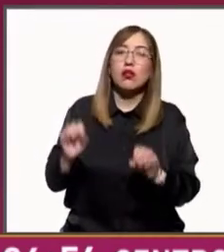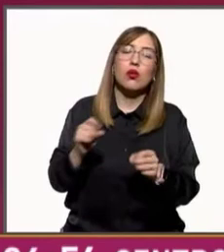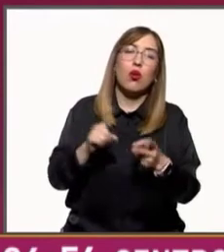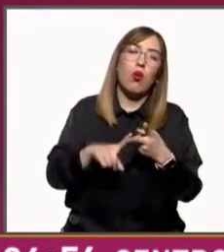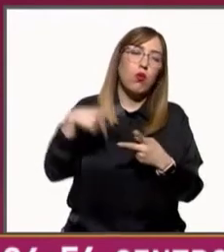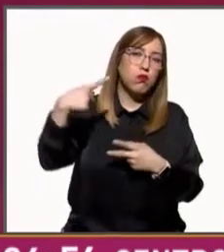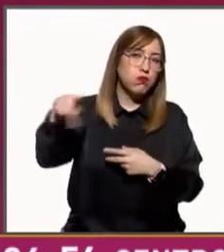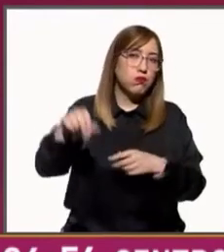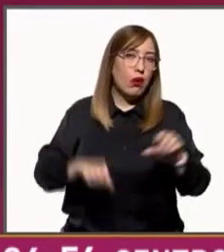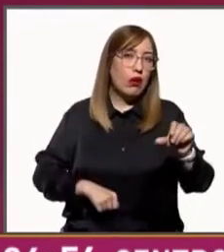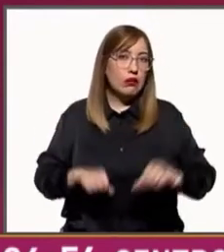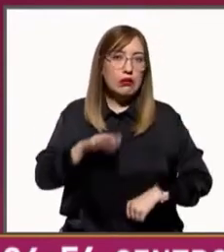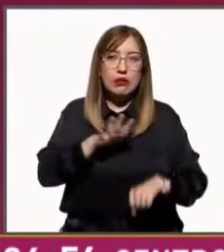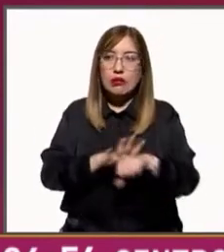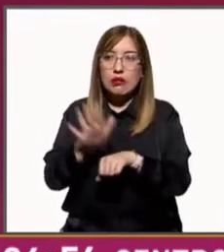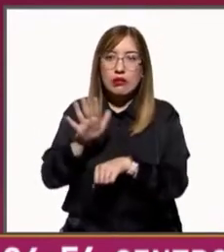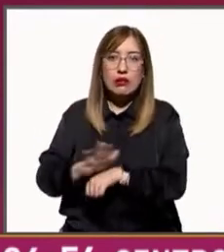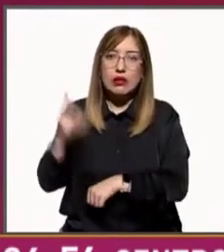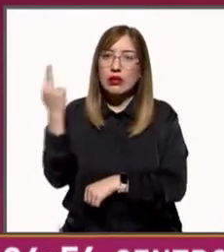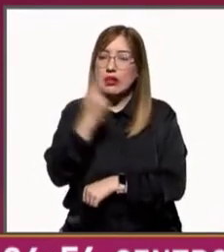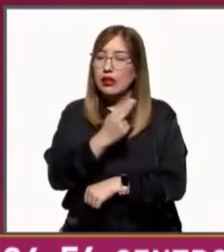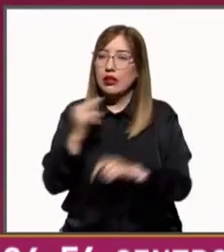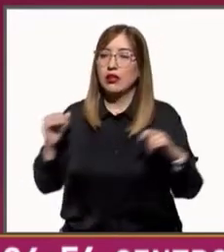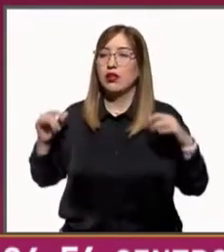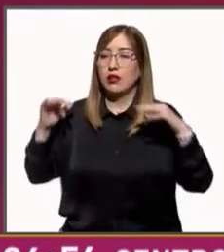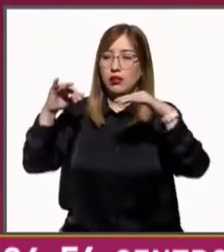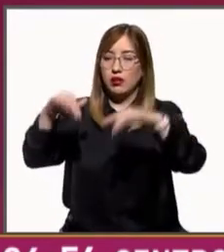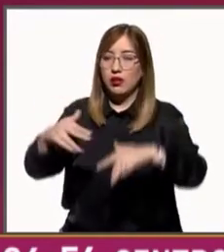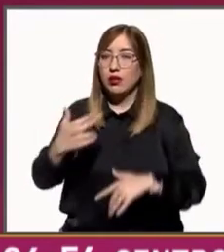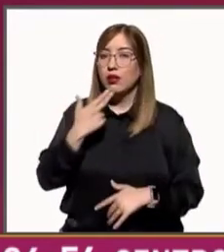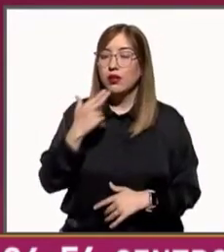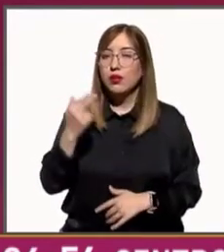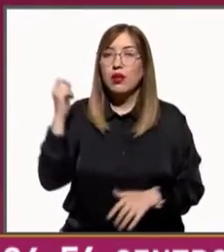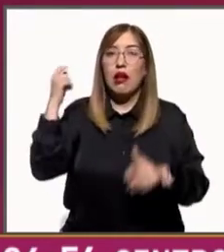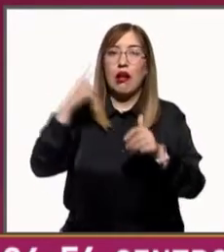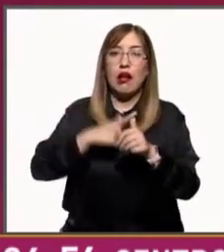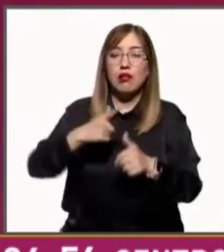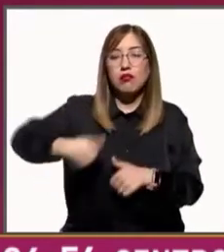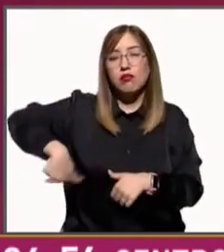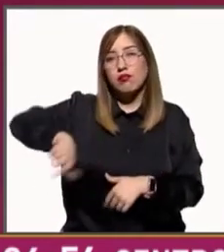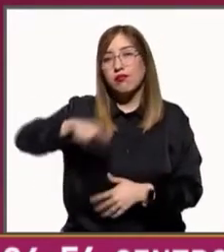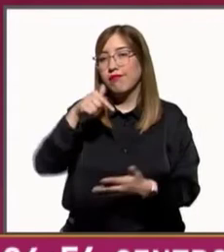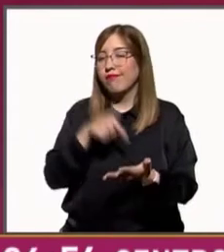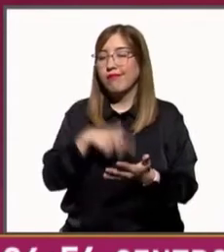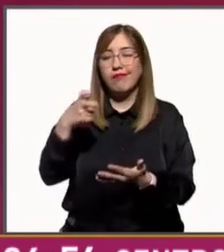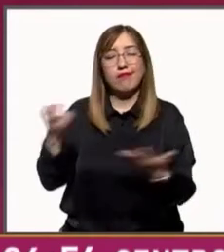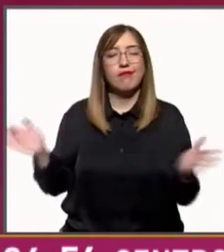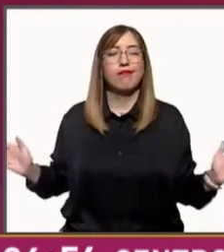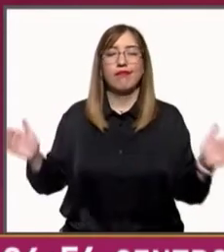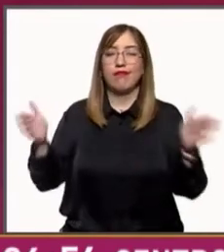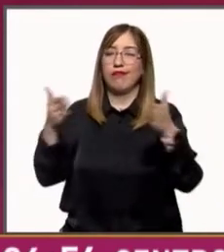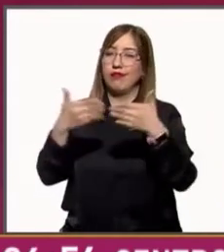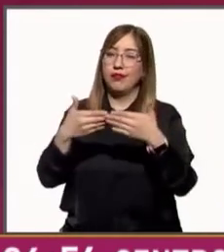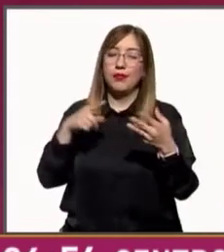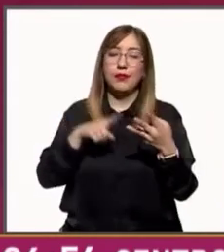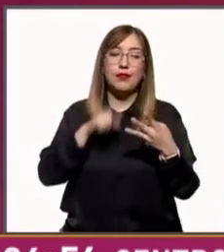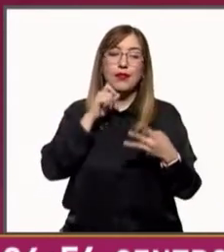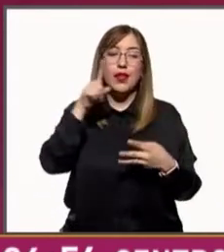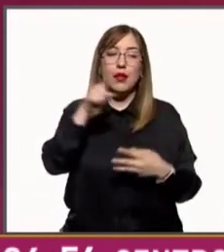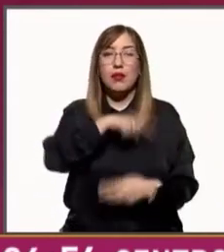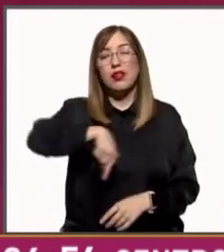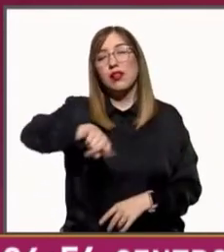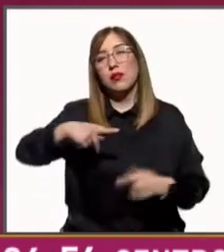actividad que implicaba uso masivo, digamos, de alguna instalación. Bajo poder adquisitivo de los